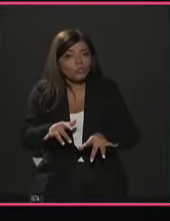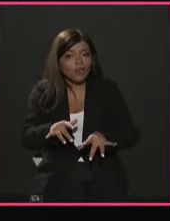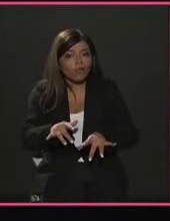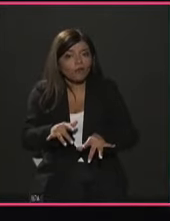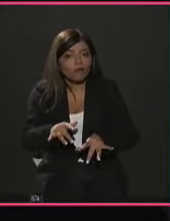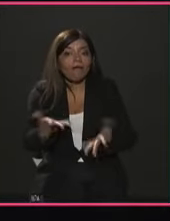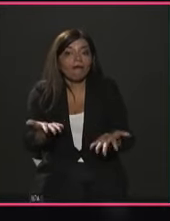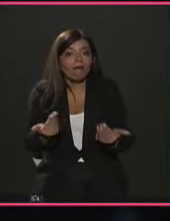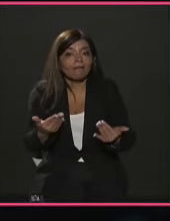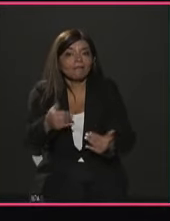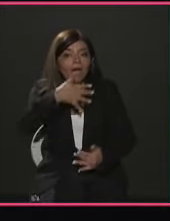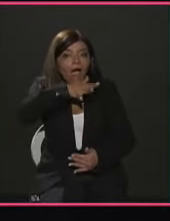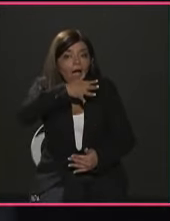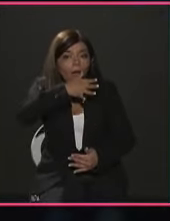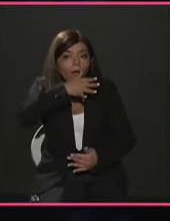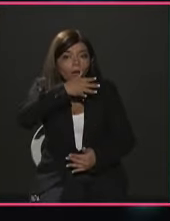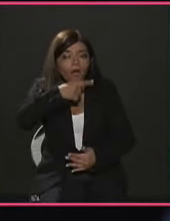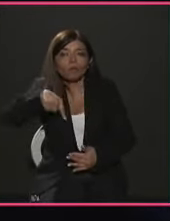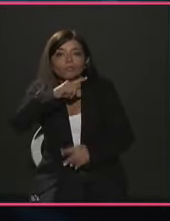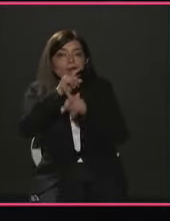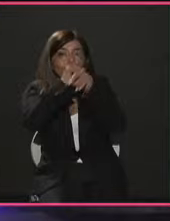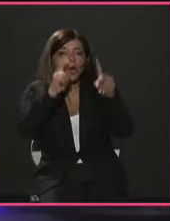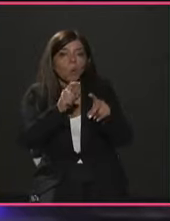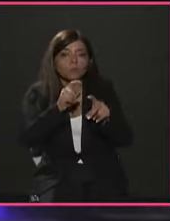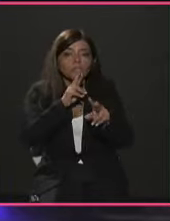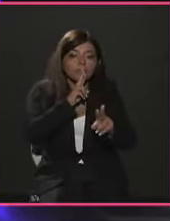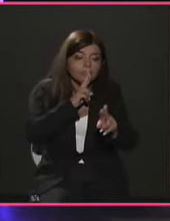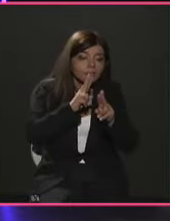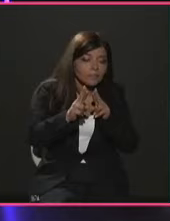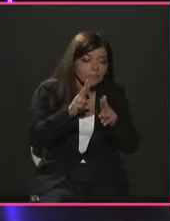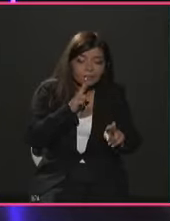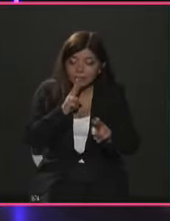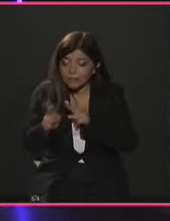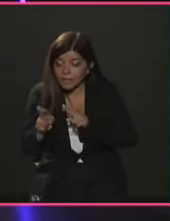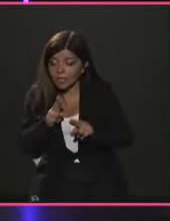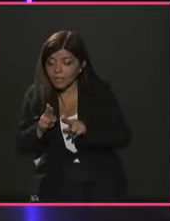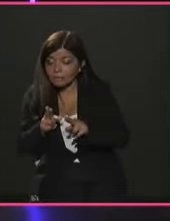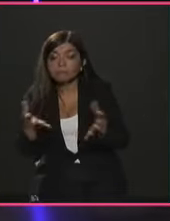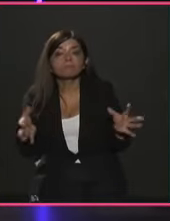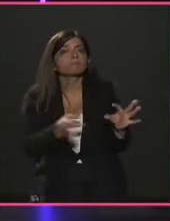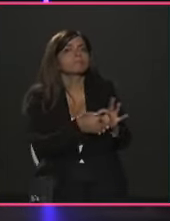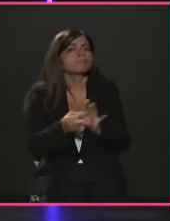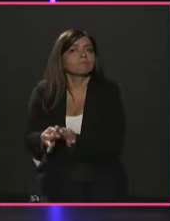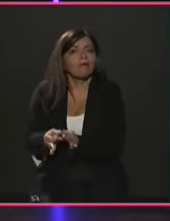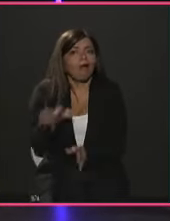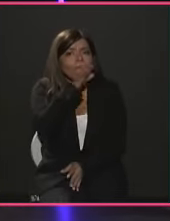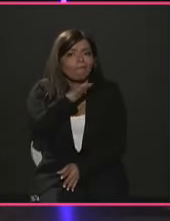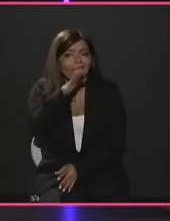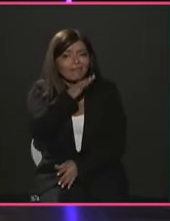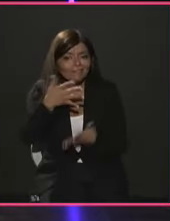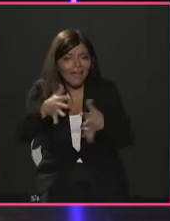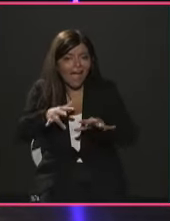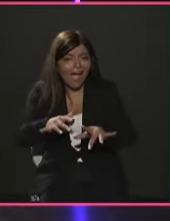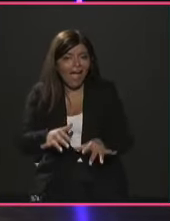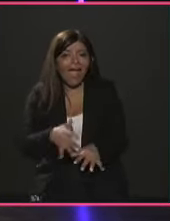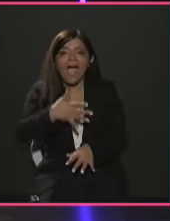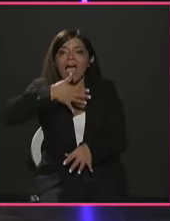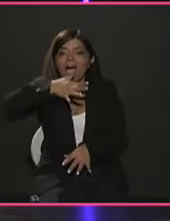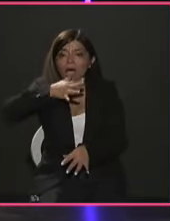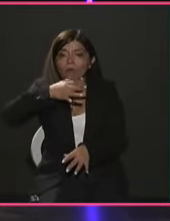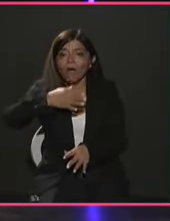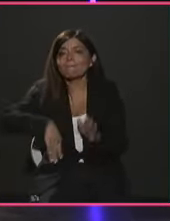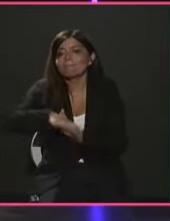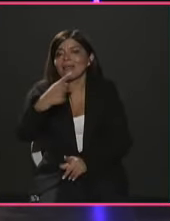artificial ustedes hacen pregunta esta la responde Y esto es el equivalente de poner más de medio